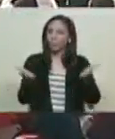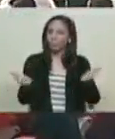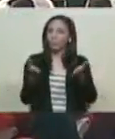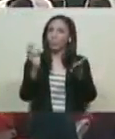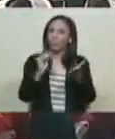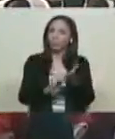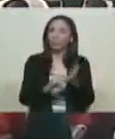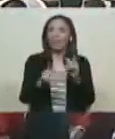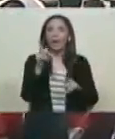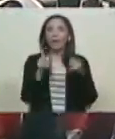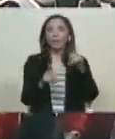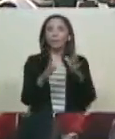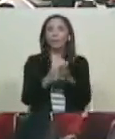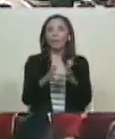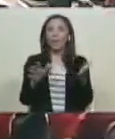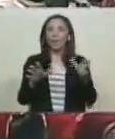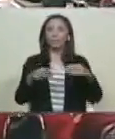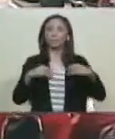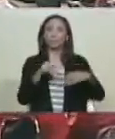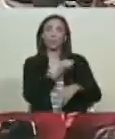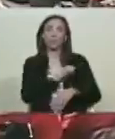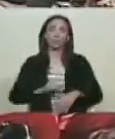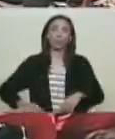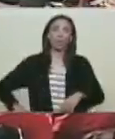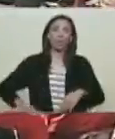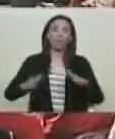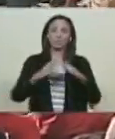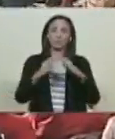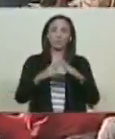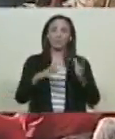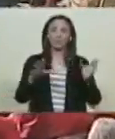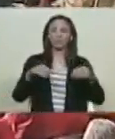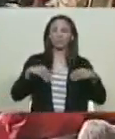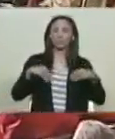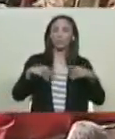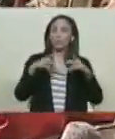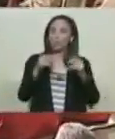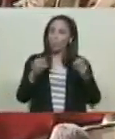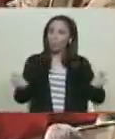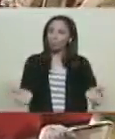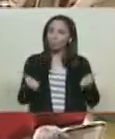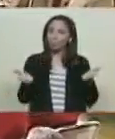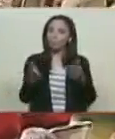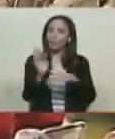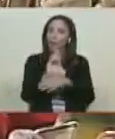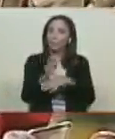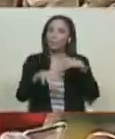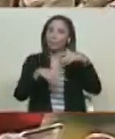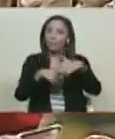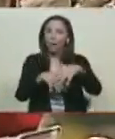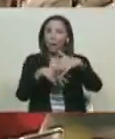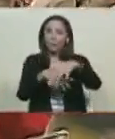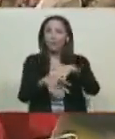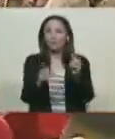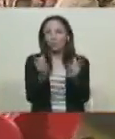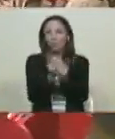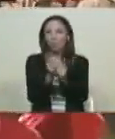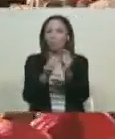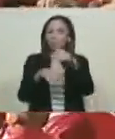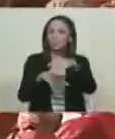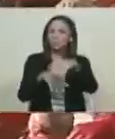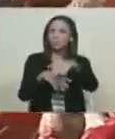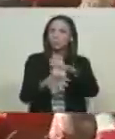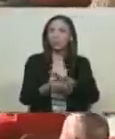está chantado, a movilizar, hacer micromarchas internas,